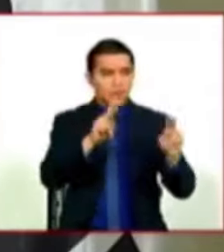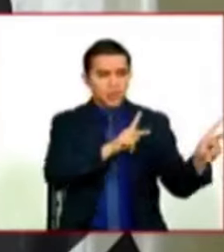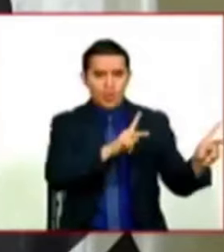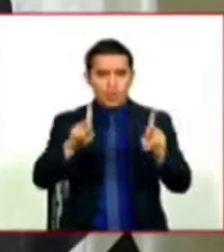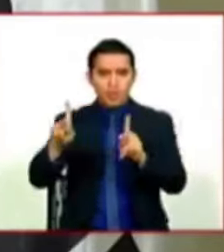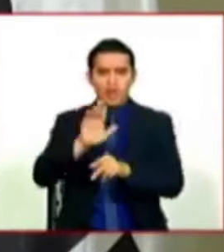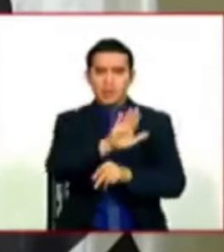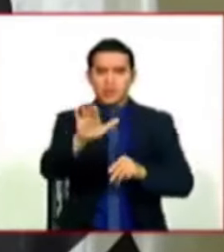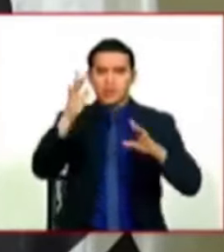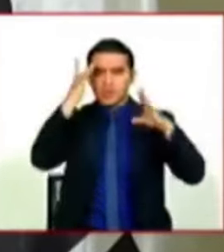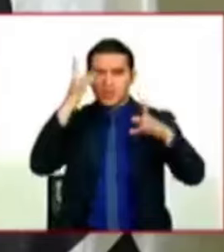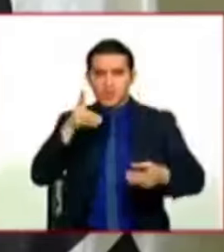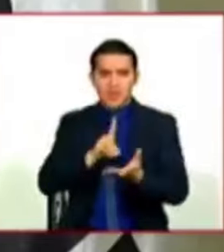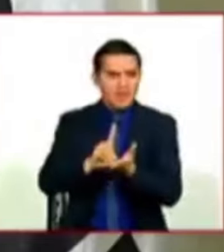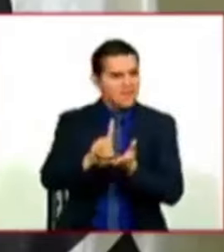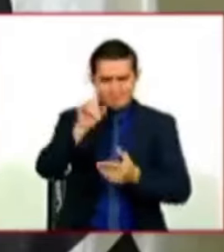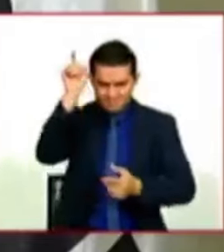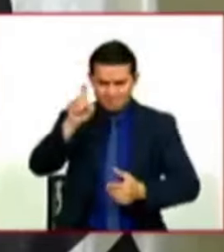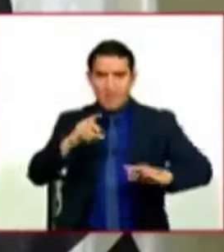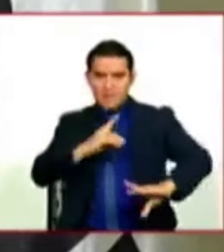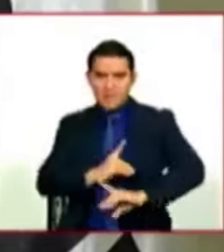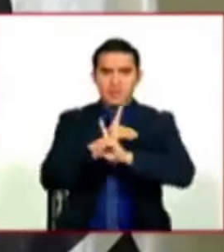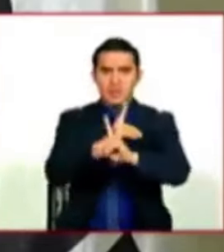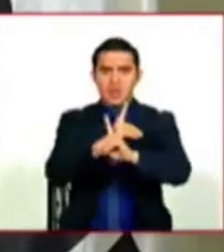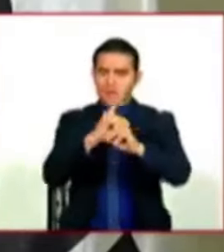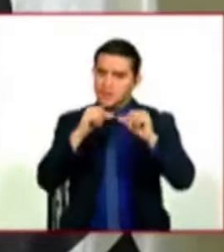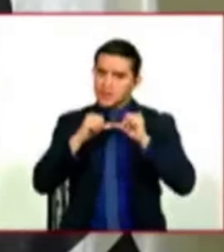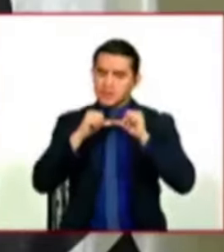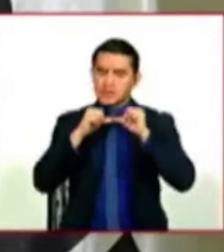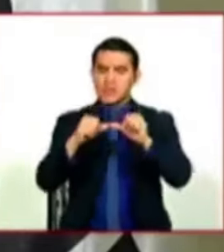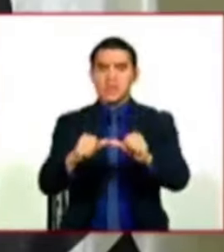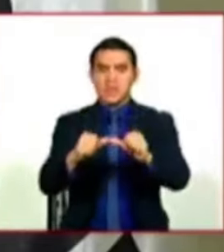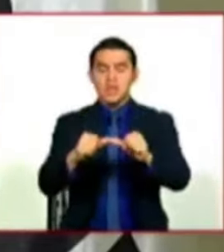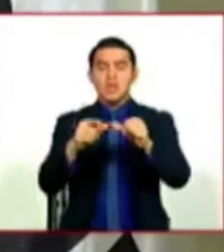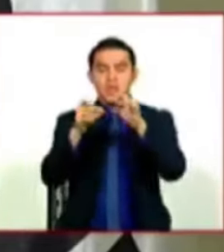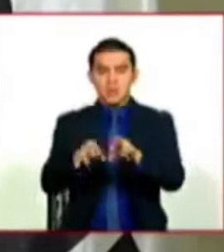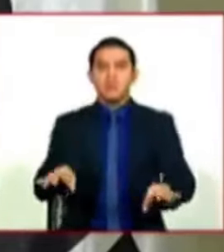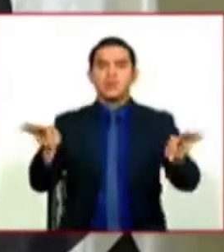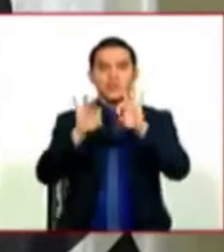defenderse sin duda y sin pausa, poniendo a Honduras primero.